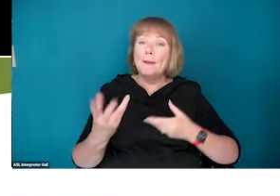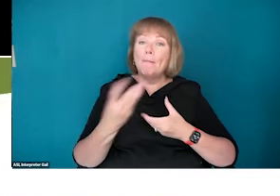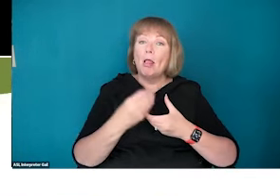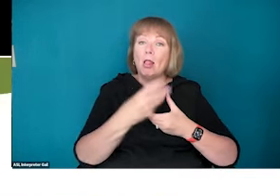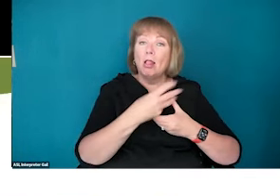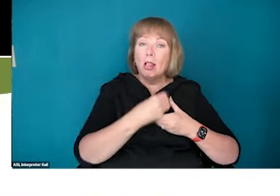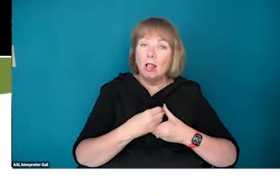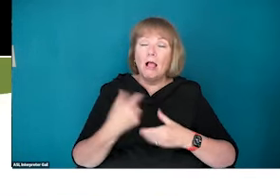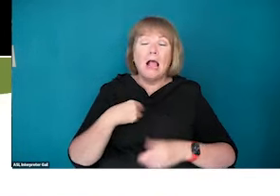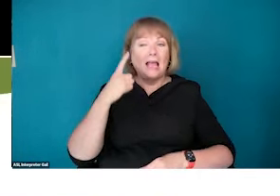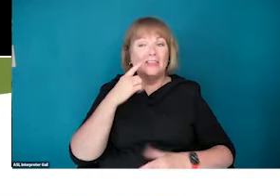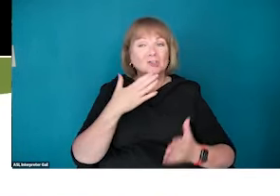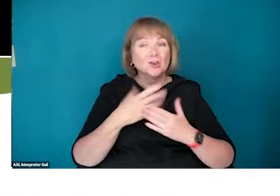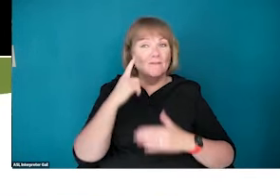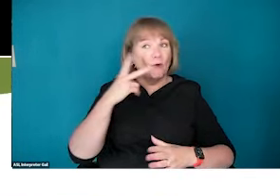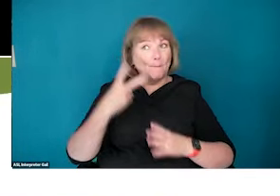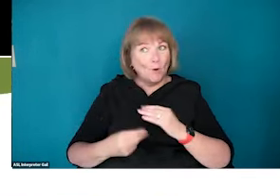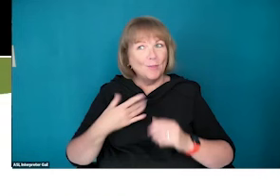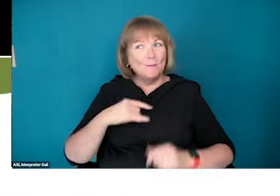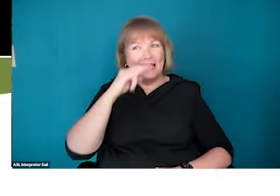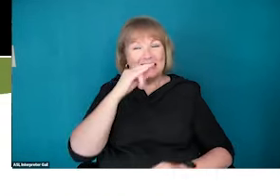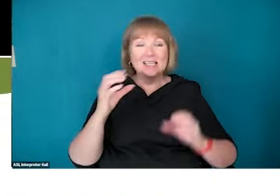de en el mundo.